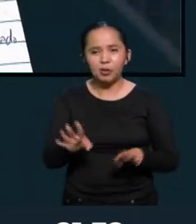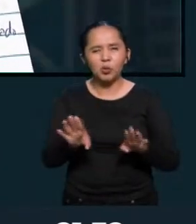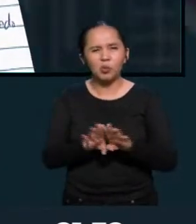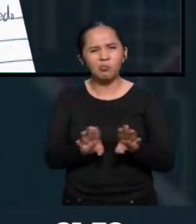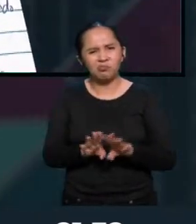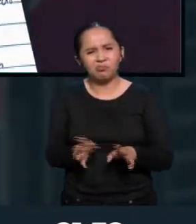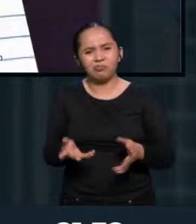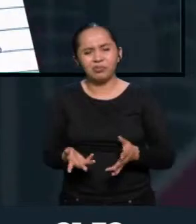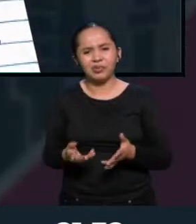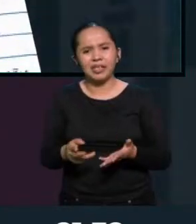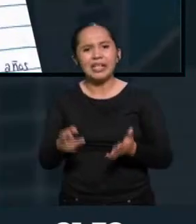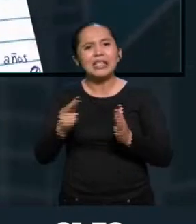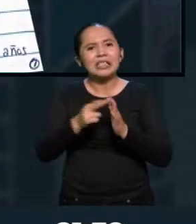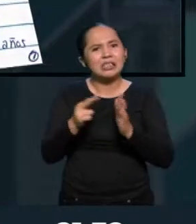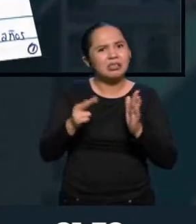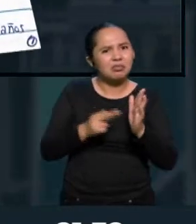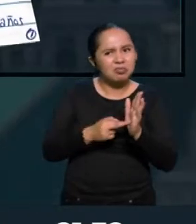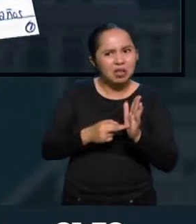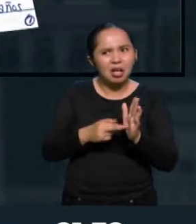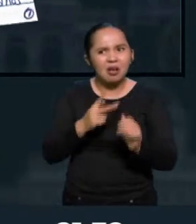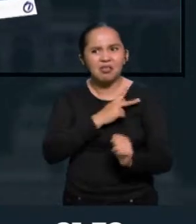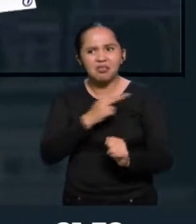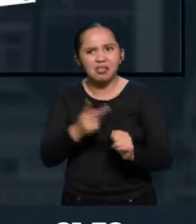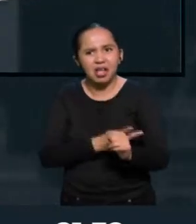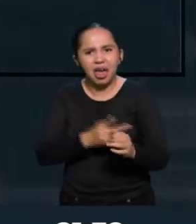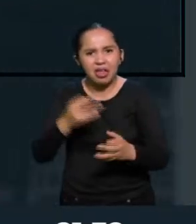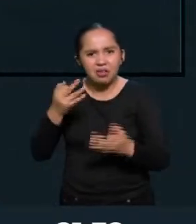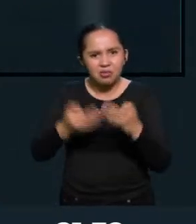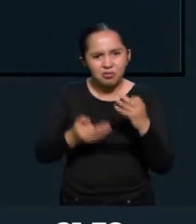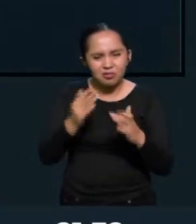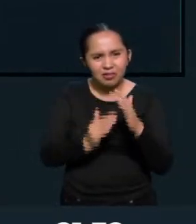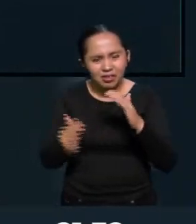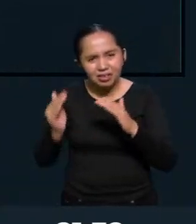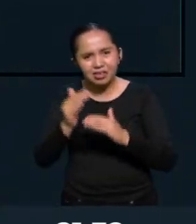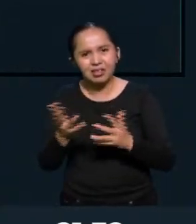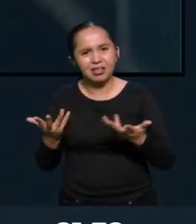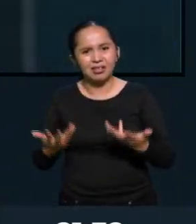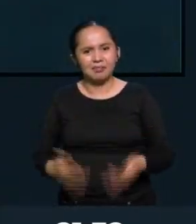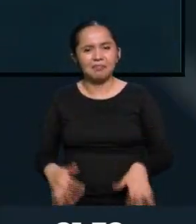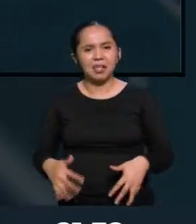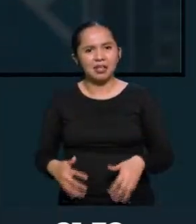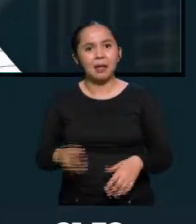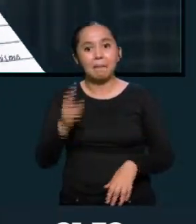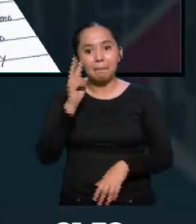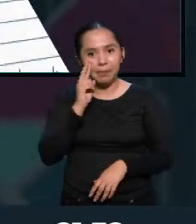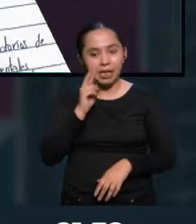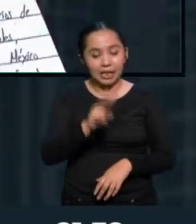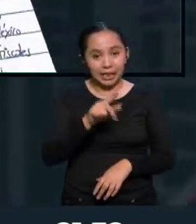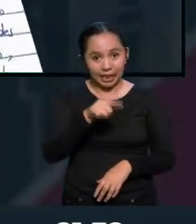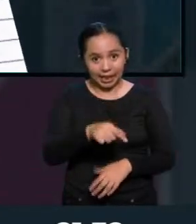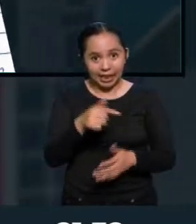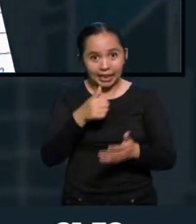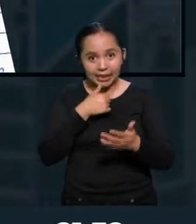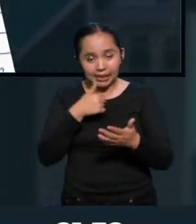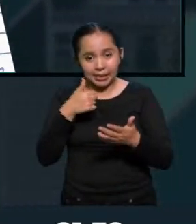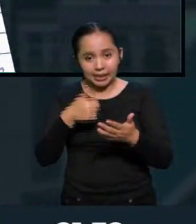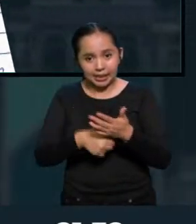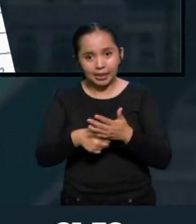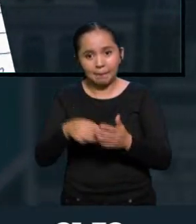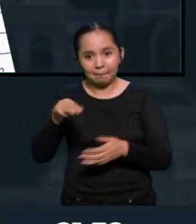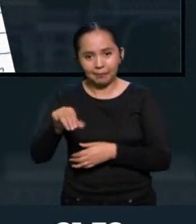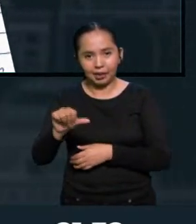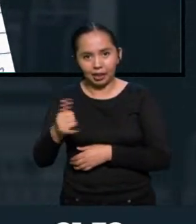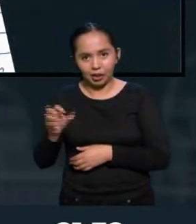meter la reforma al Poder Judicial que entra con calzador, señala que de acuerdo a la carta que el Mayo Zambada hizo